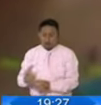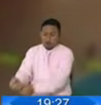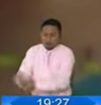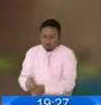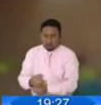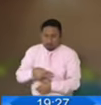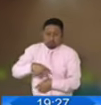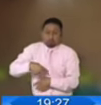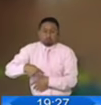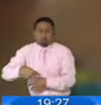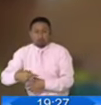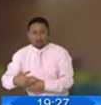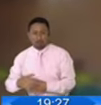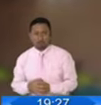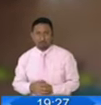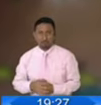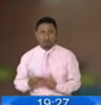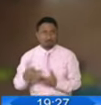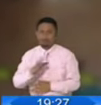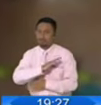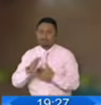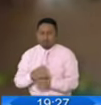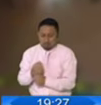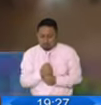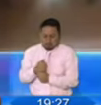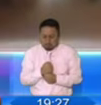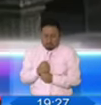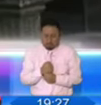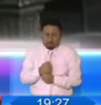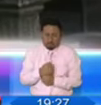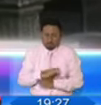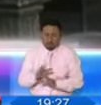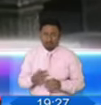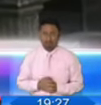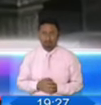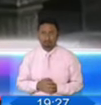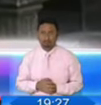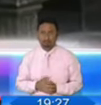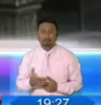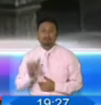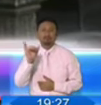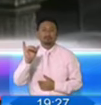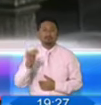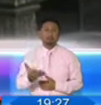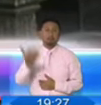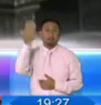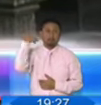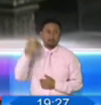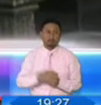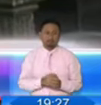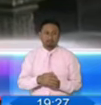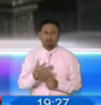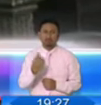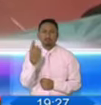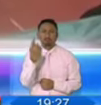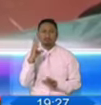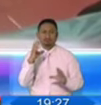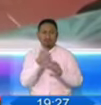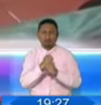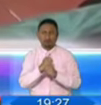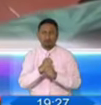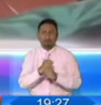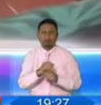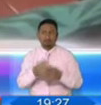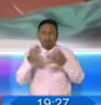allá a la puerta. Y ella no se dejó quitar la maleta. El hecho ocurrió el sábado anterior cerca de las 21 horas. En